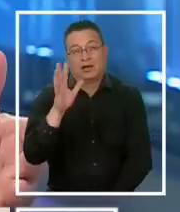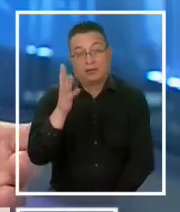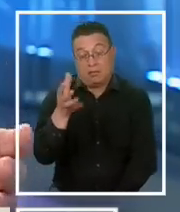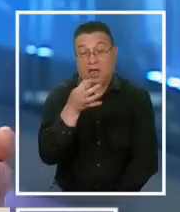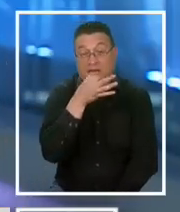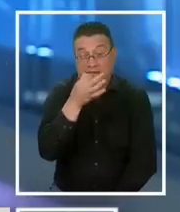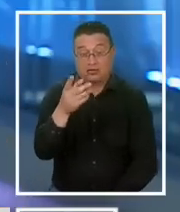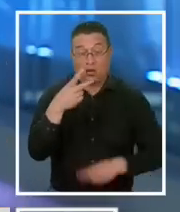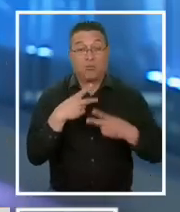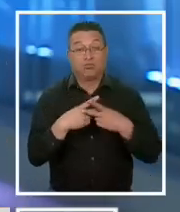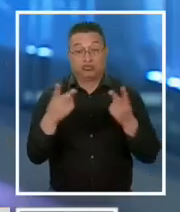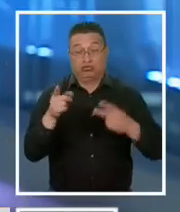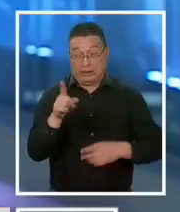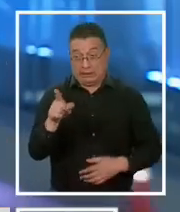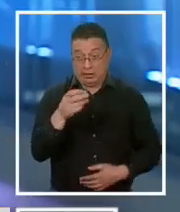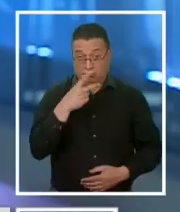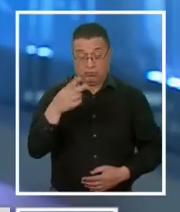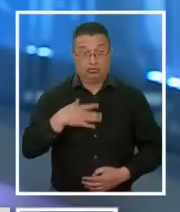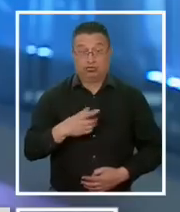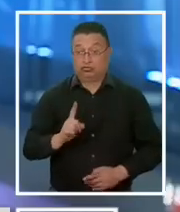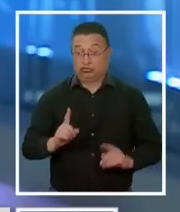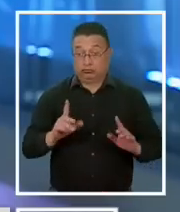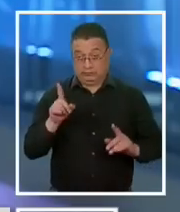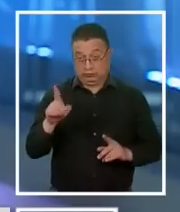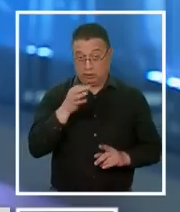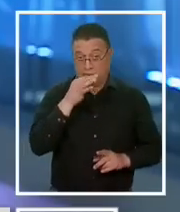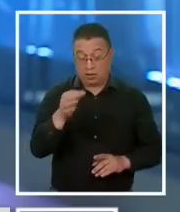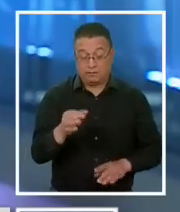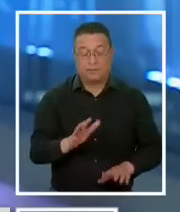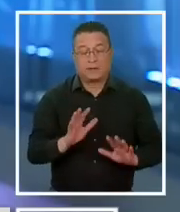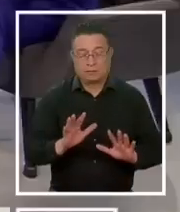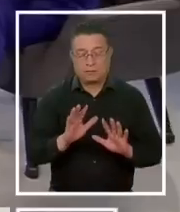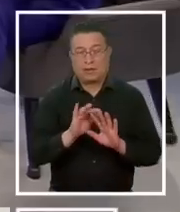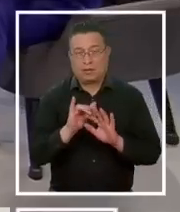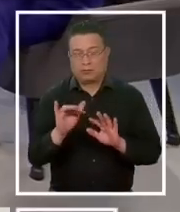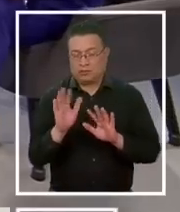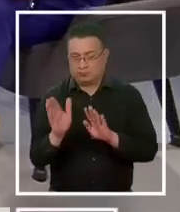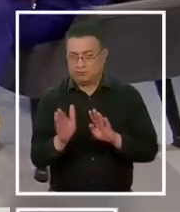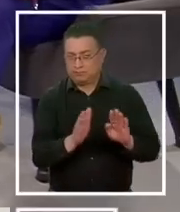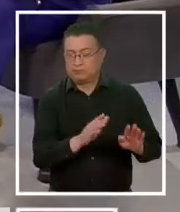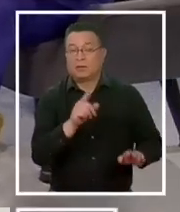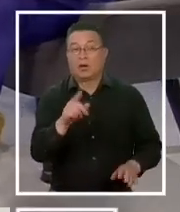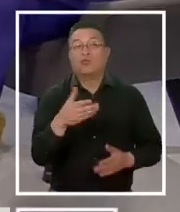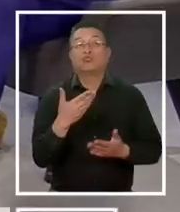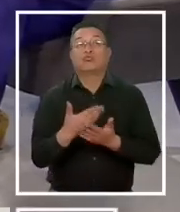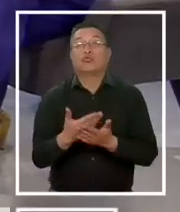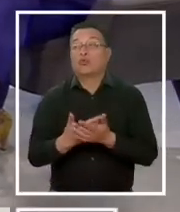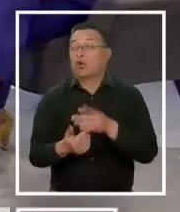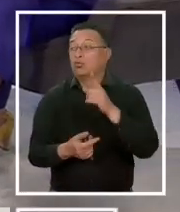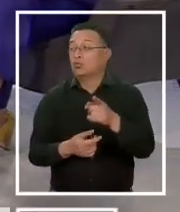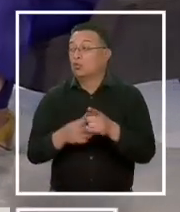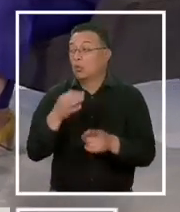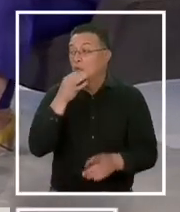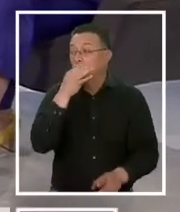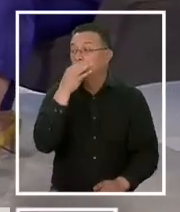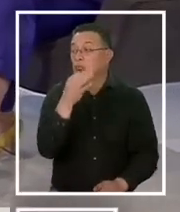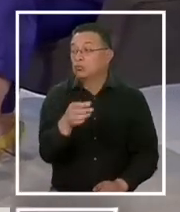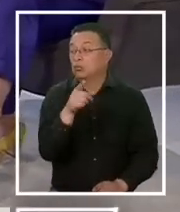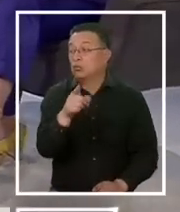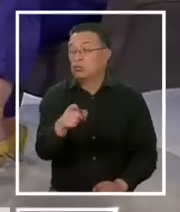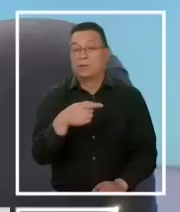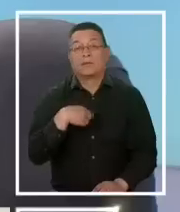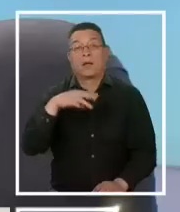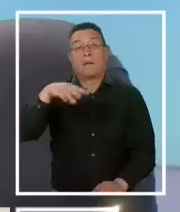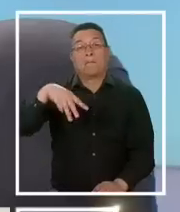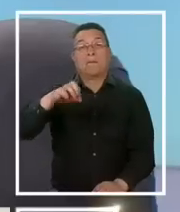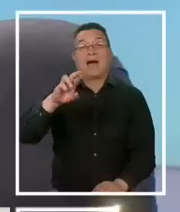y lo dijo el públicamente no lo digo yo ya le voy a preguntar más sobre ese caso pero ya Aprovechando que usted nombra digamos y pone sobre la mesa